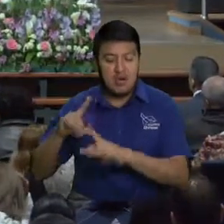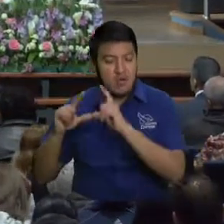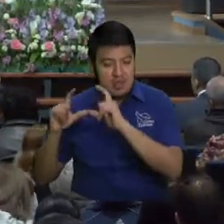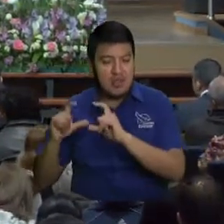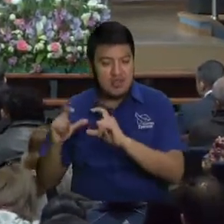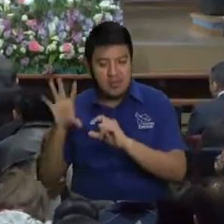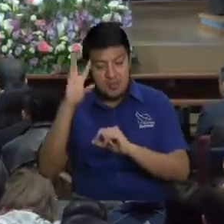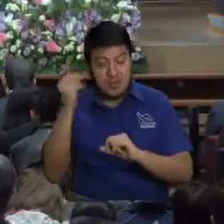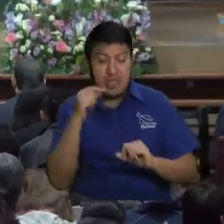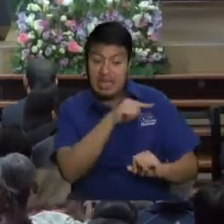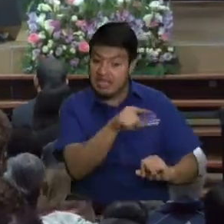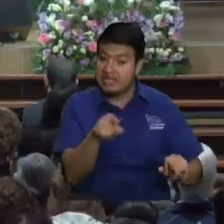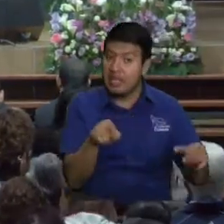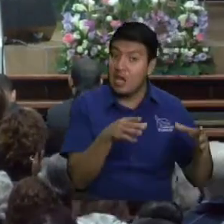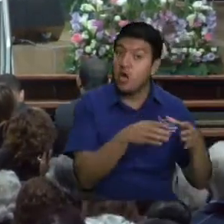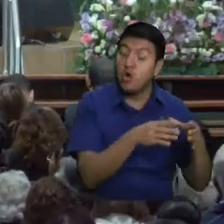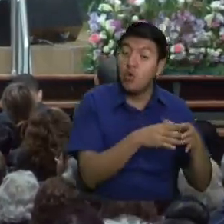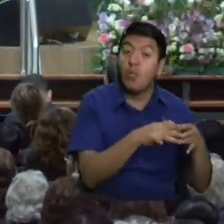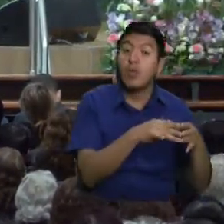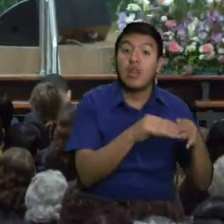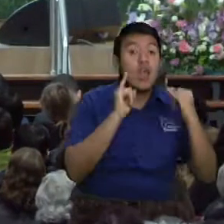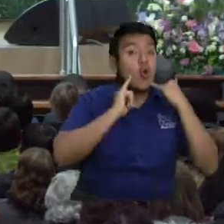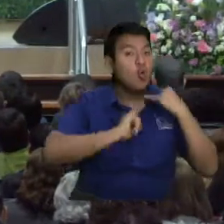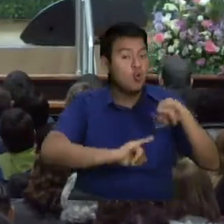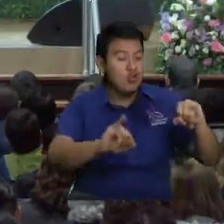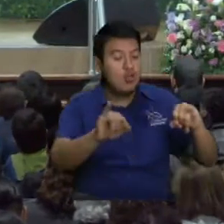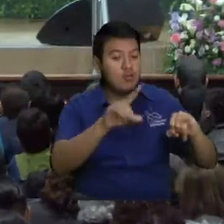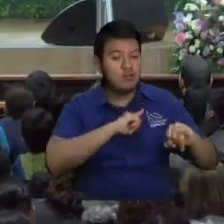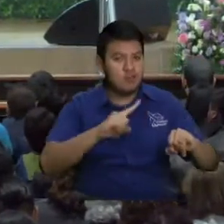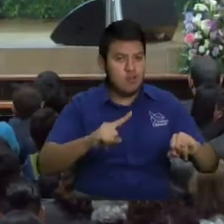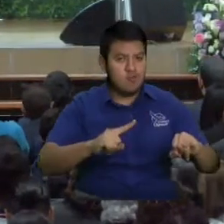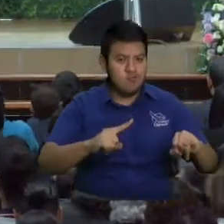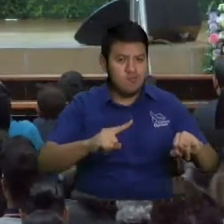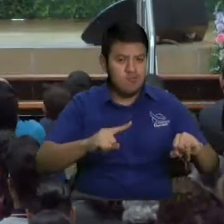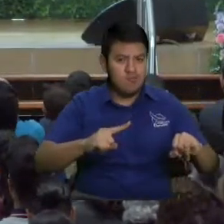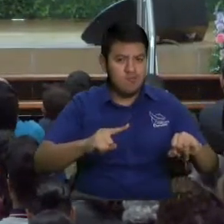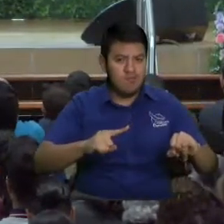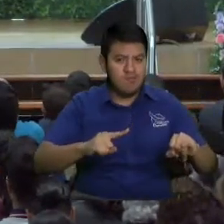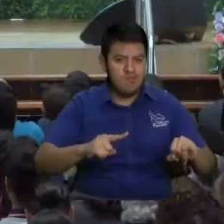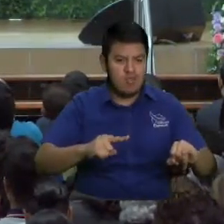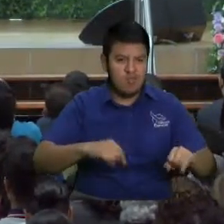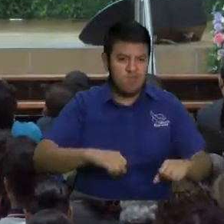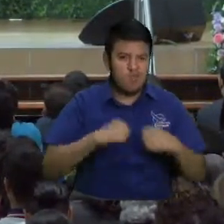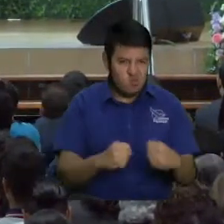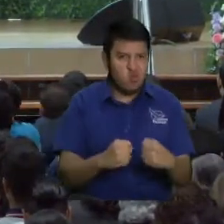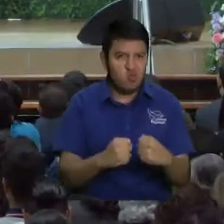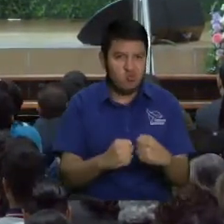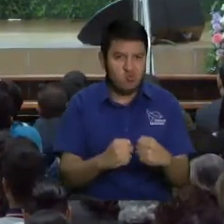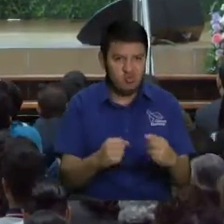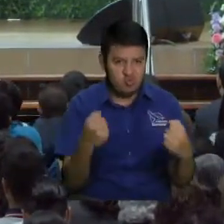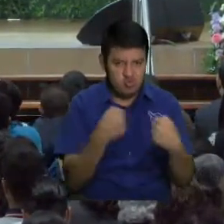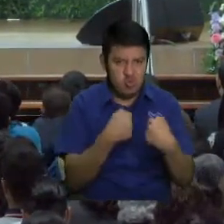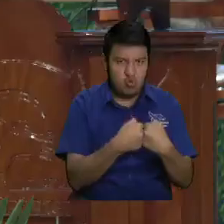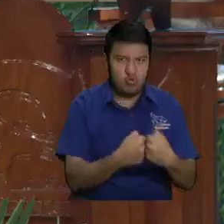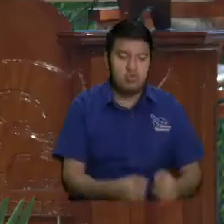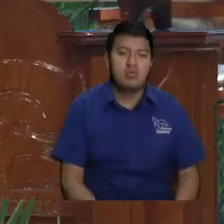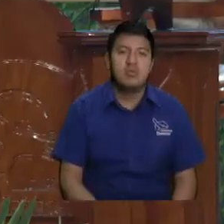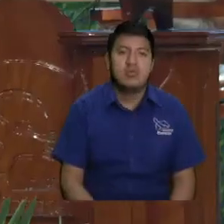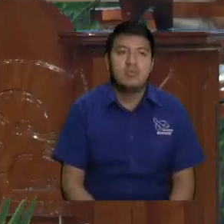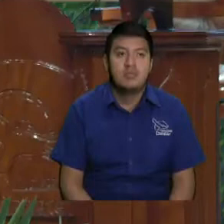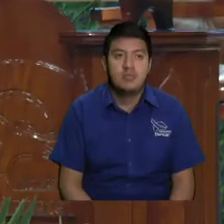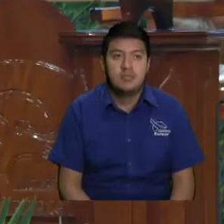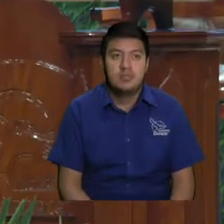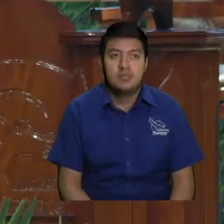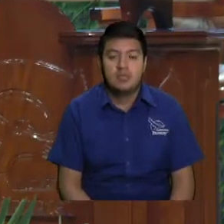mi idioma. Y entonces, pero ya ahí, la frontera, por decirlo, ¿eh? Y de ahí la colonia,